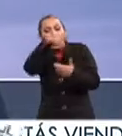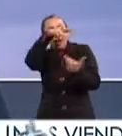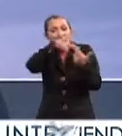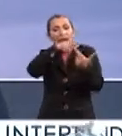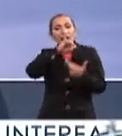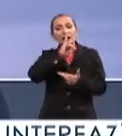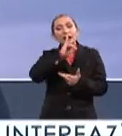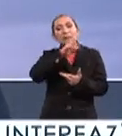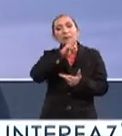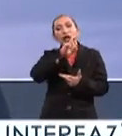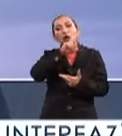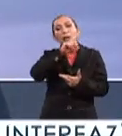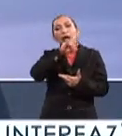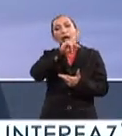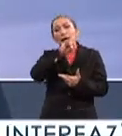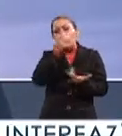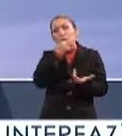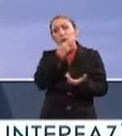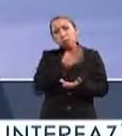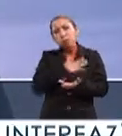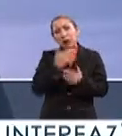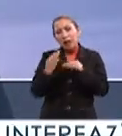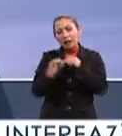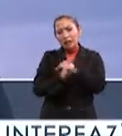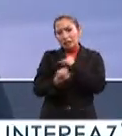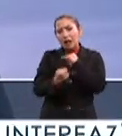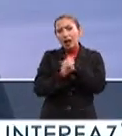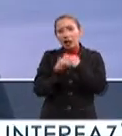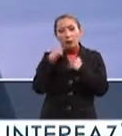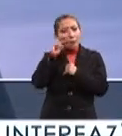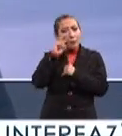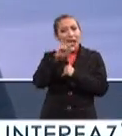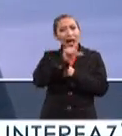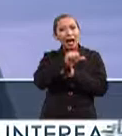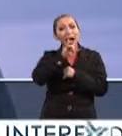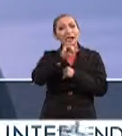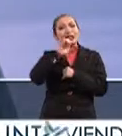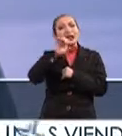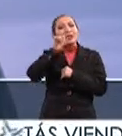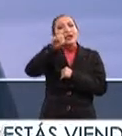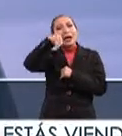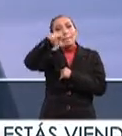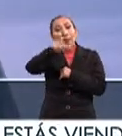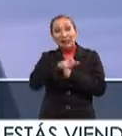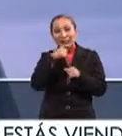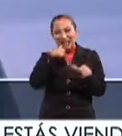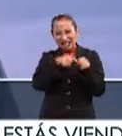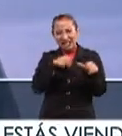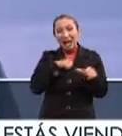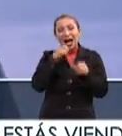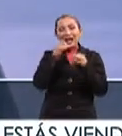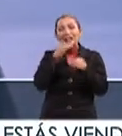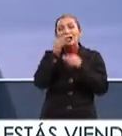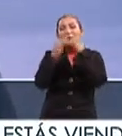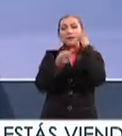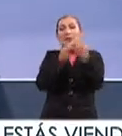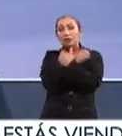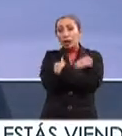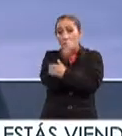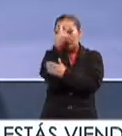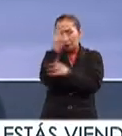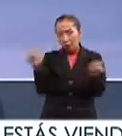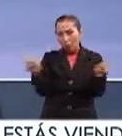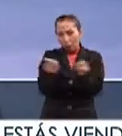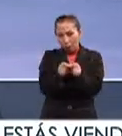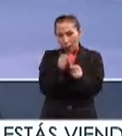región iberoamericana? Háganoslo saber a nuestras redes sociales, nos encuentran como AIEDMX, las siglas de Agencia Informativa de Educación de